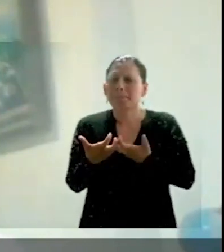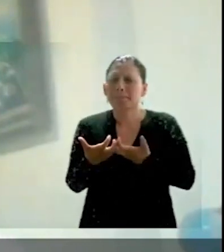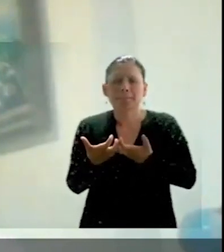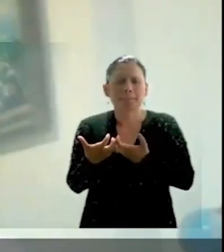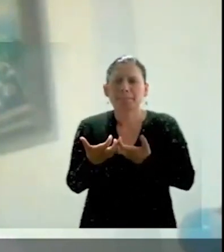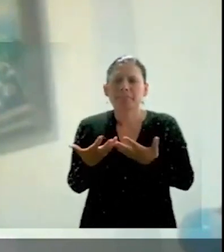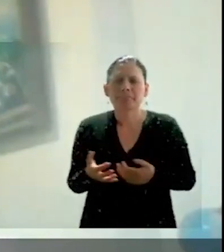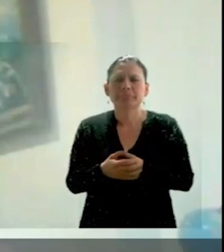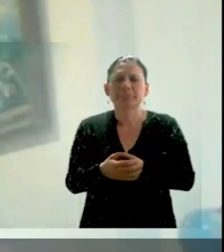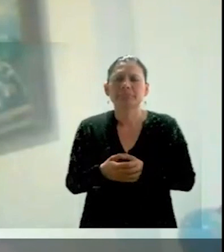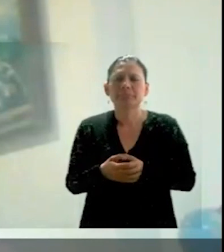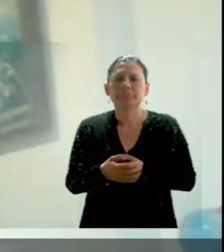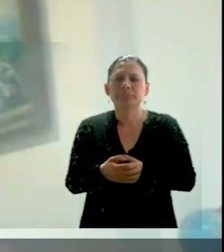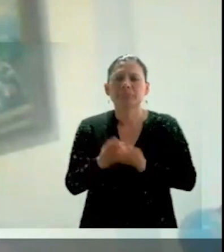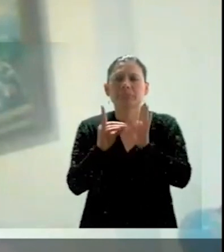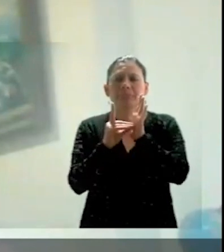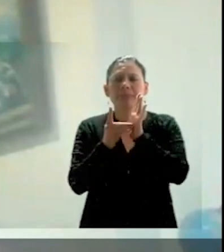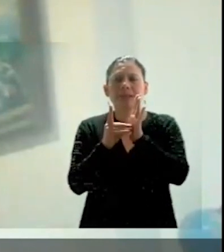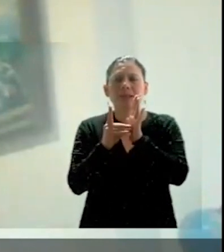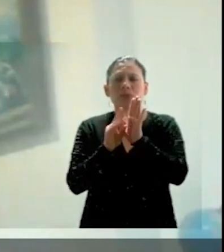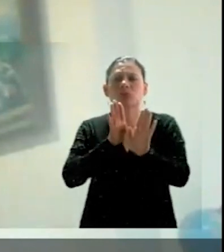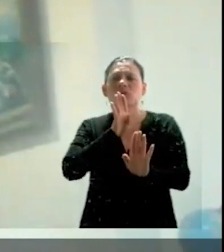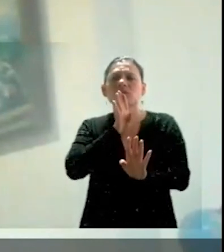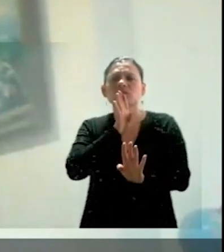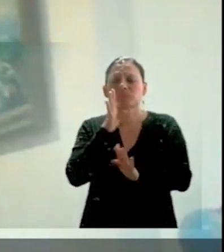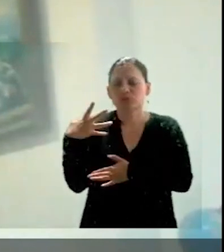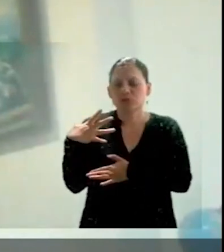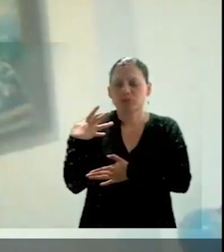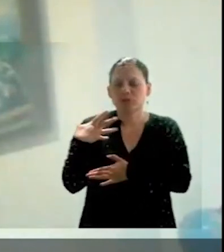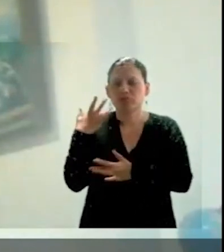realmente el decreto de competencias